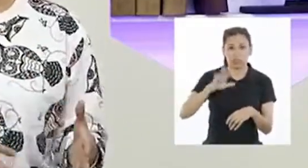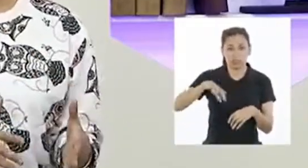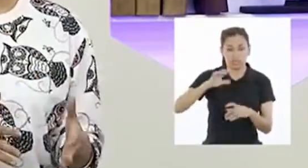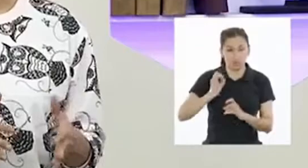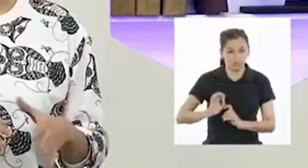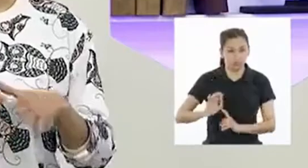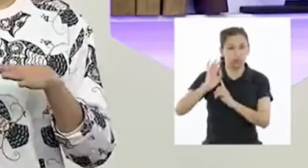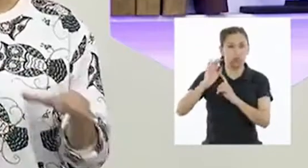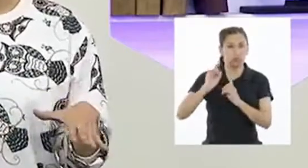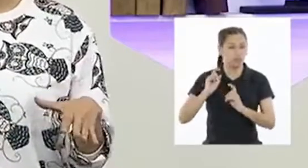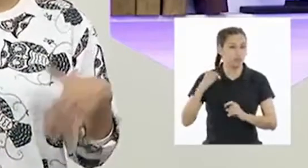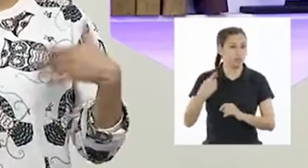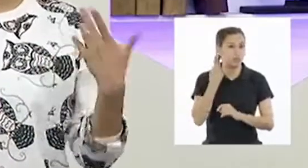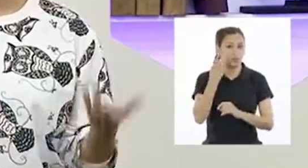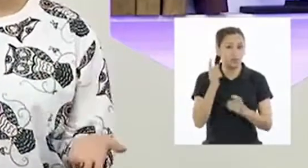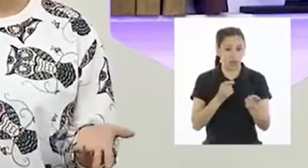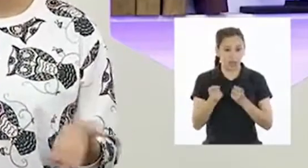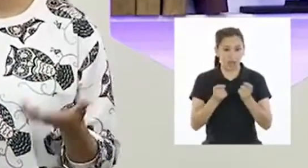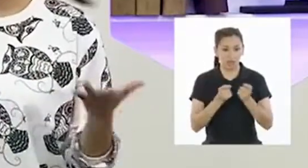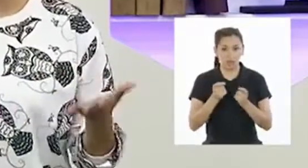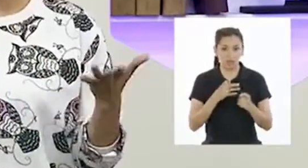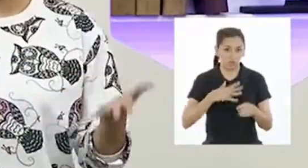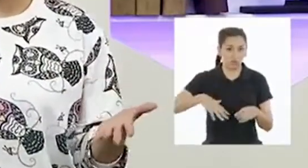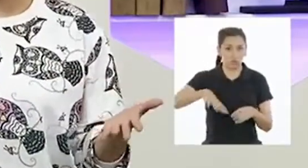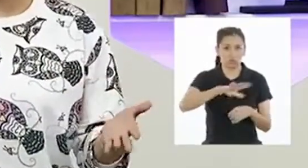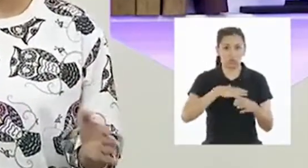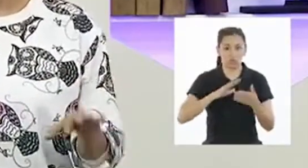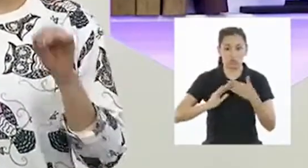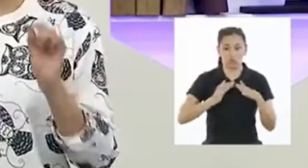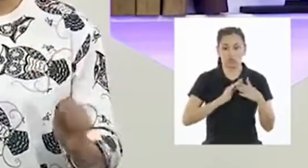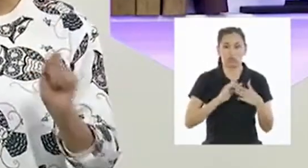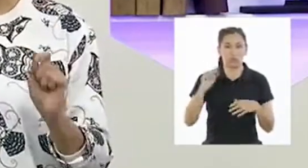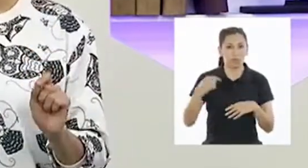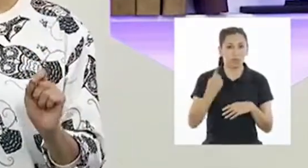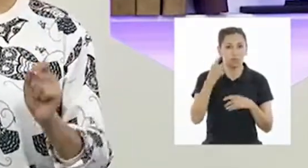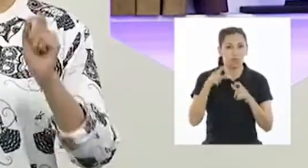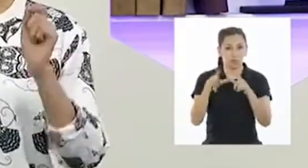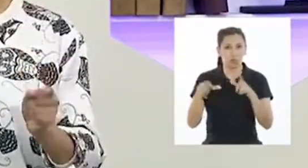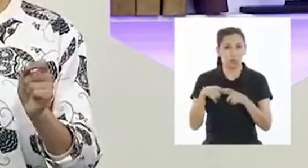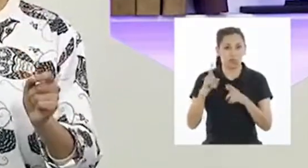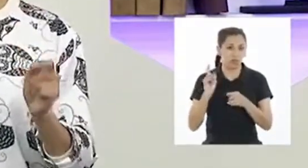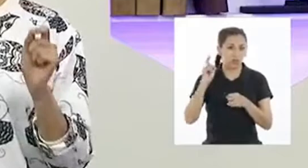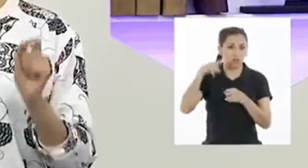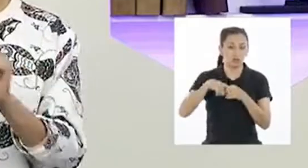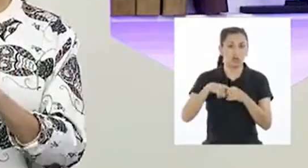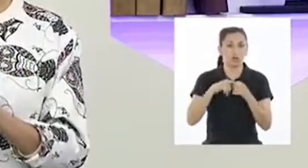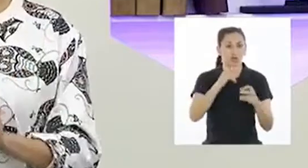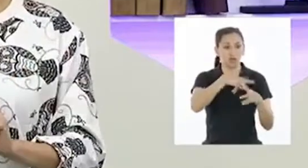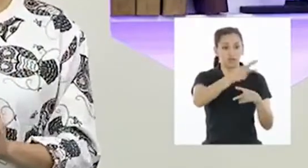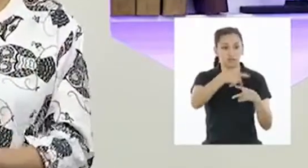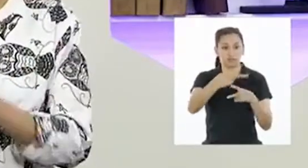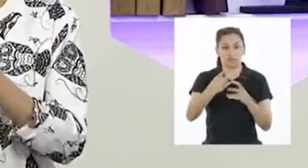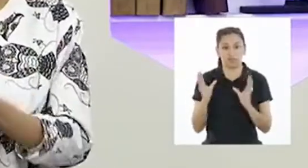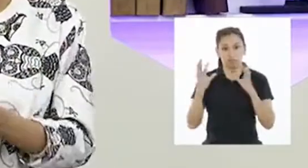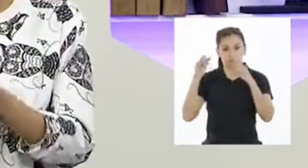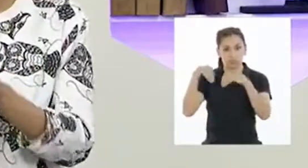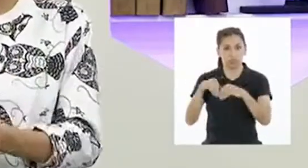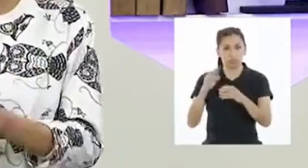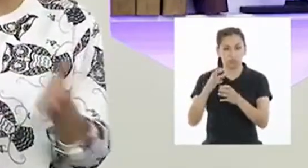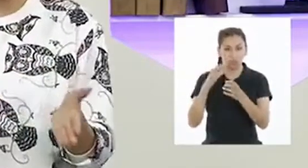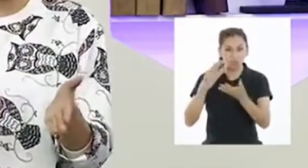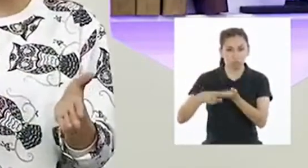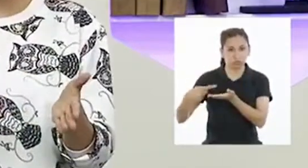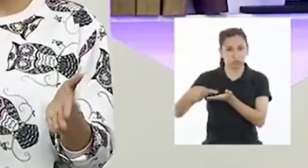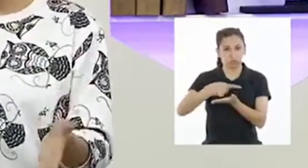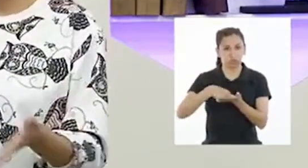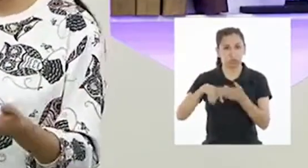municipalidades las instituciones básicas de administración de nuestro territorio y el primer espacio de participación ciudadana vecinal frente a temas de